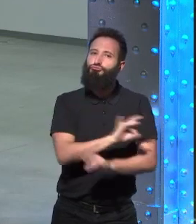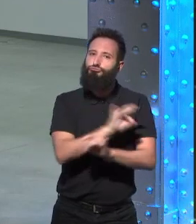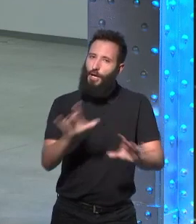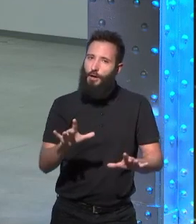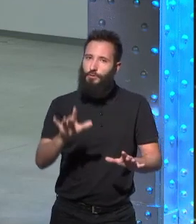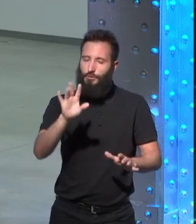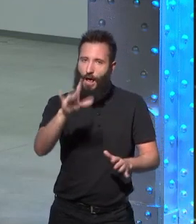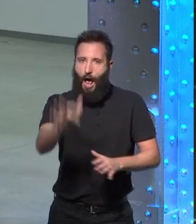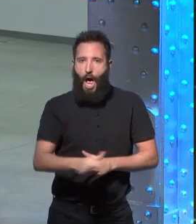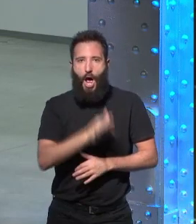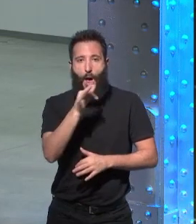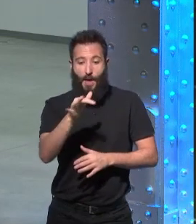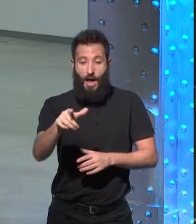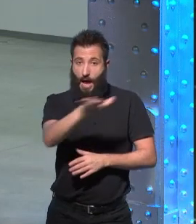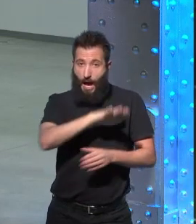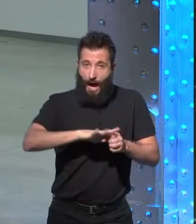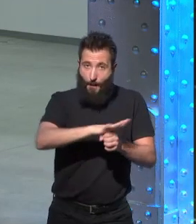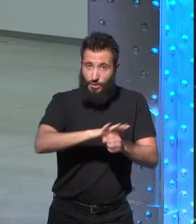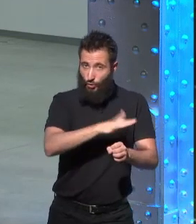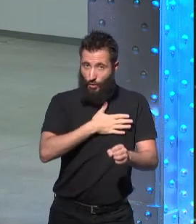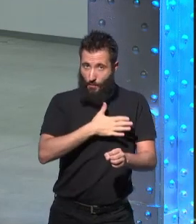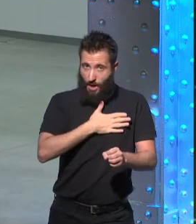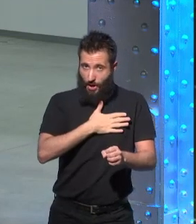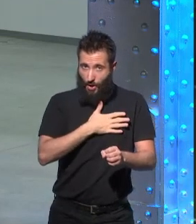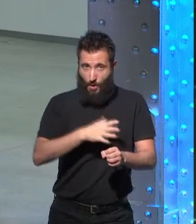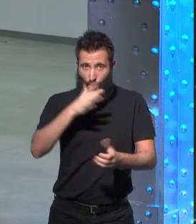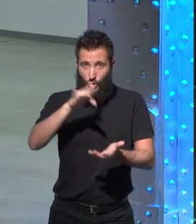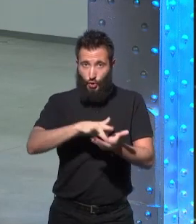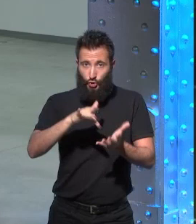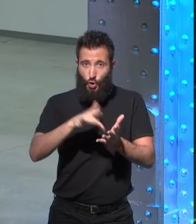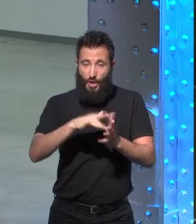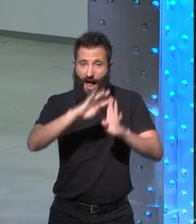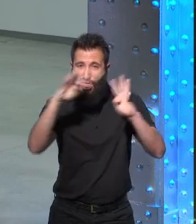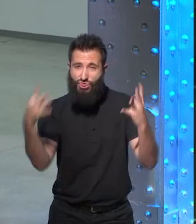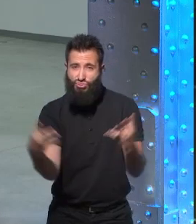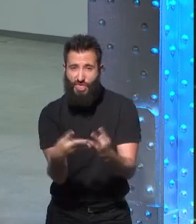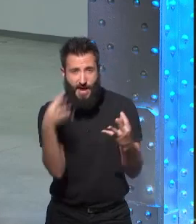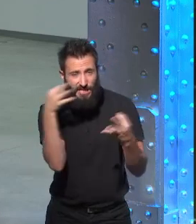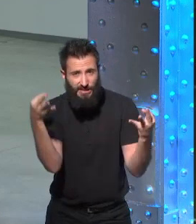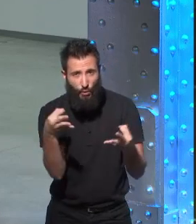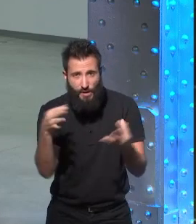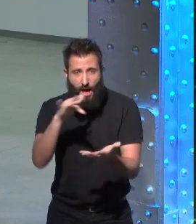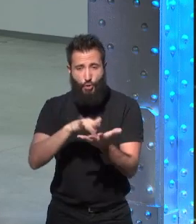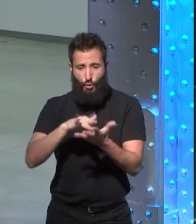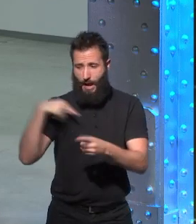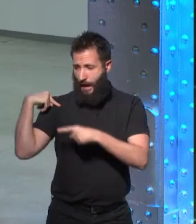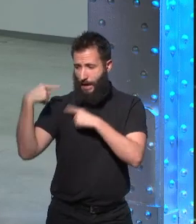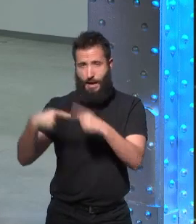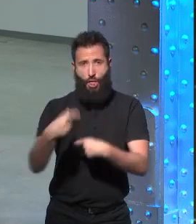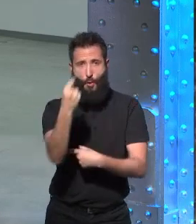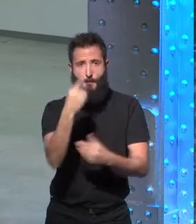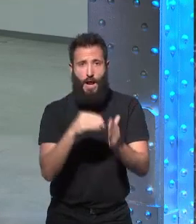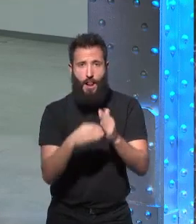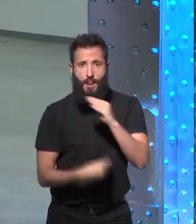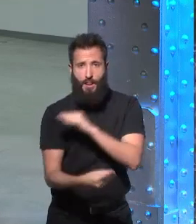Y además, en mi campo de la ciberseguridad, la generación millennial es la que